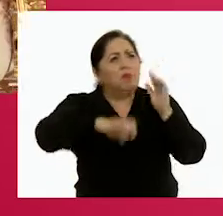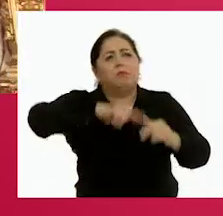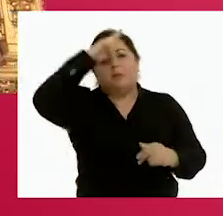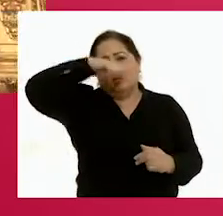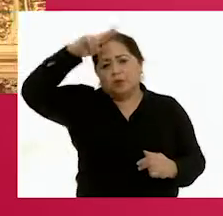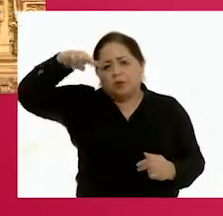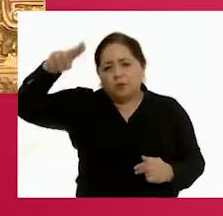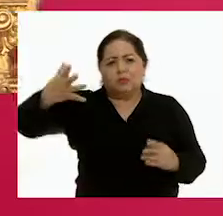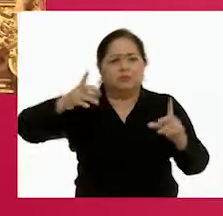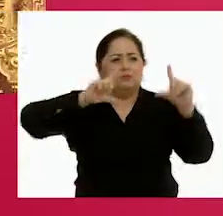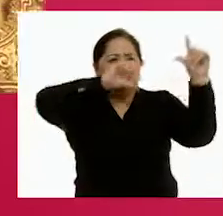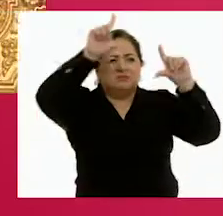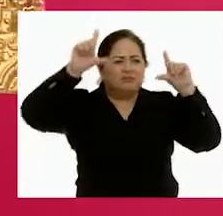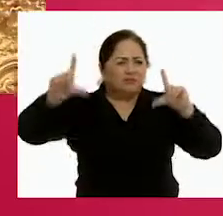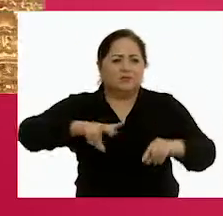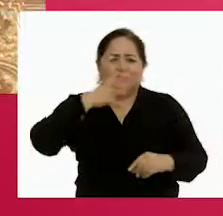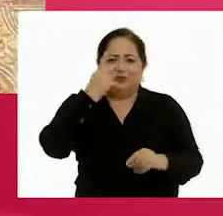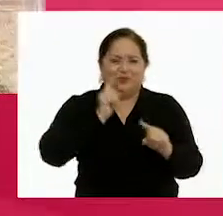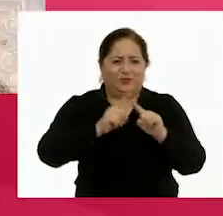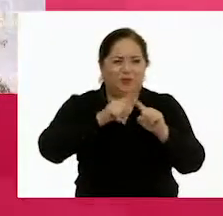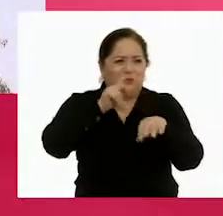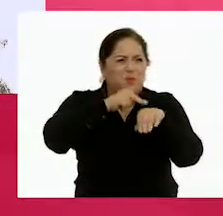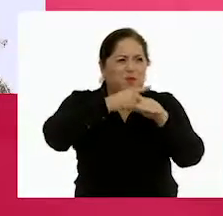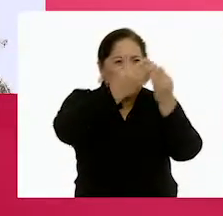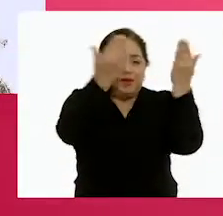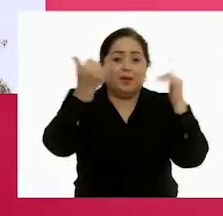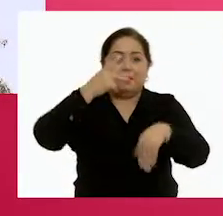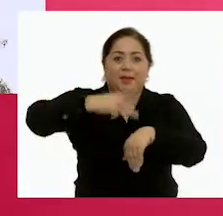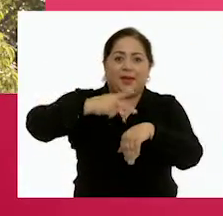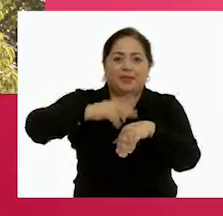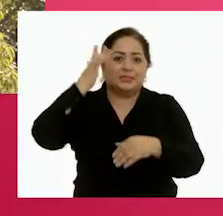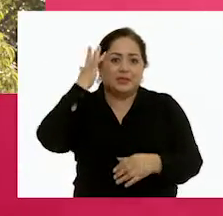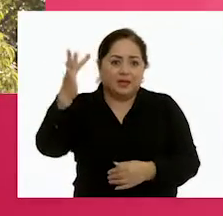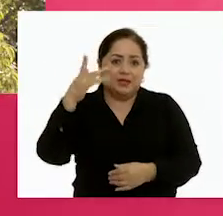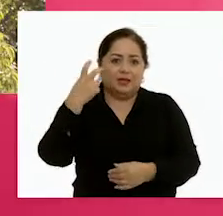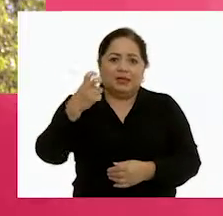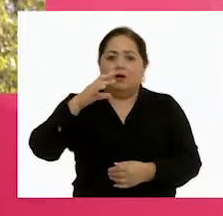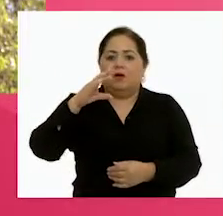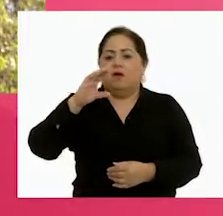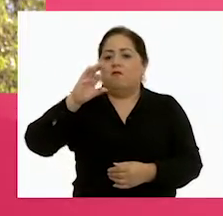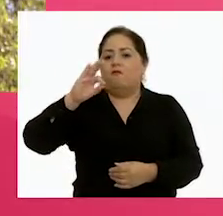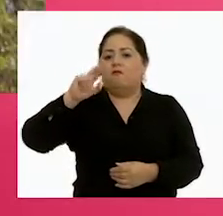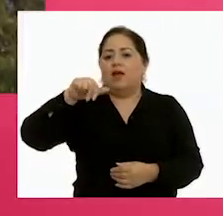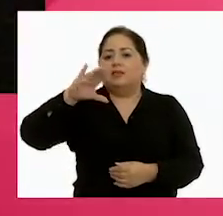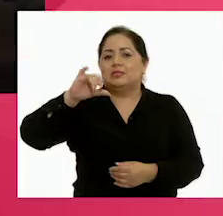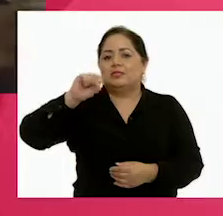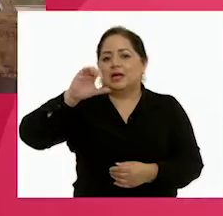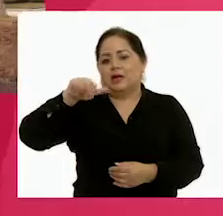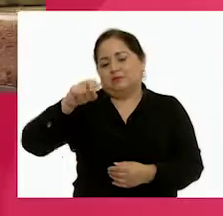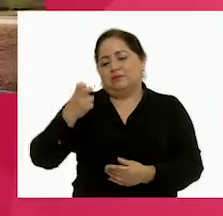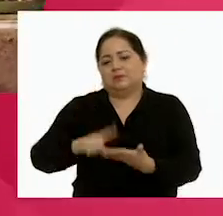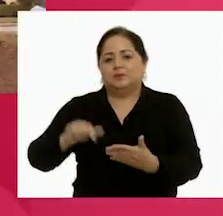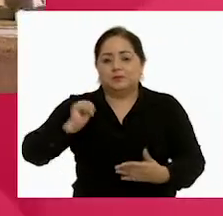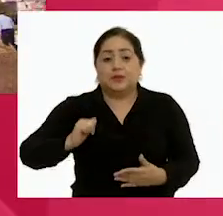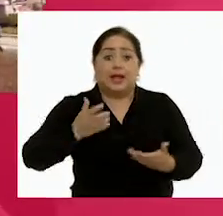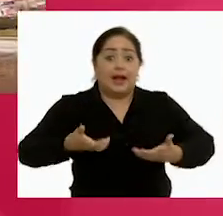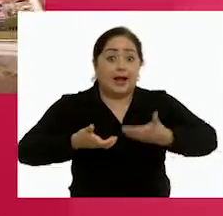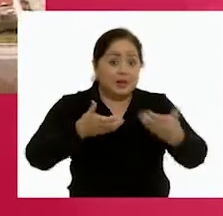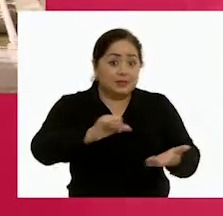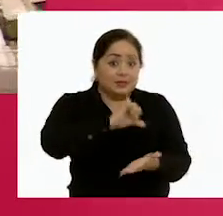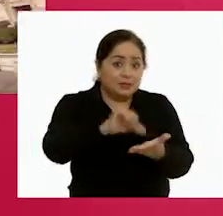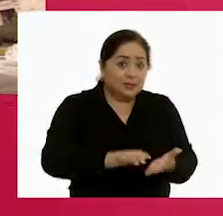pinturas y retablos con estilo churrigueresco y esculturas de santos de la Orden Franciscana. Las calles del